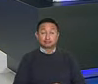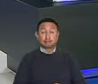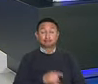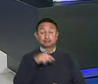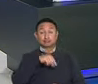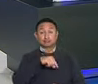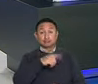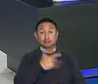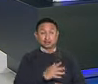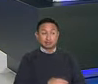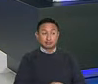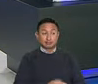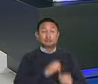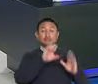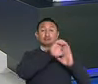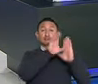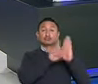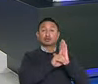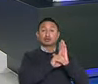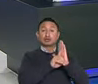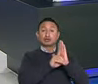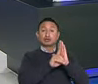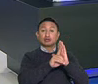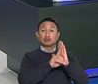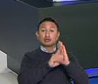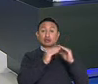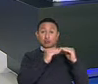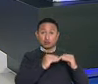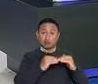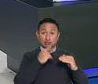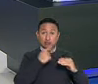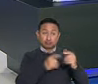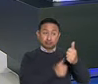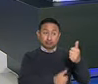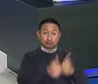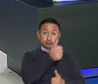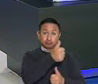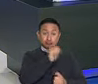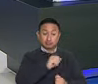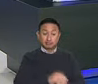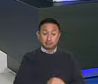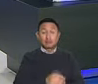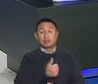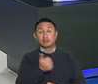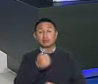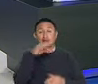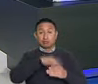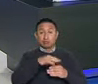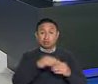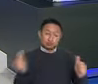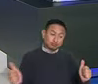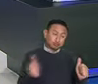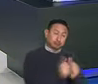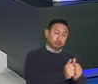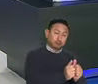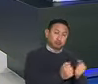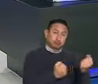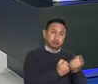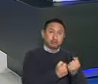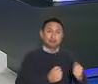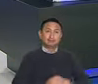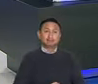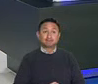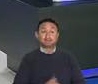ahí lo establece el Código de la Democracia, este reemplazo. Y pues los votos del candidato se le endosan. Exactamente, va la candidata.